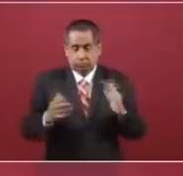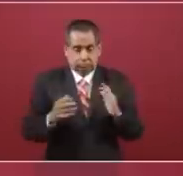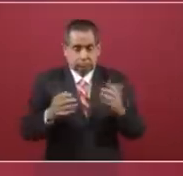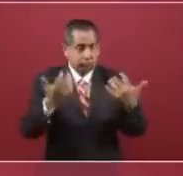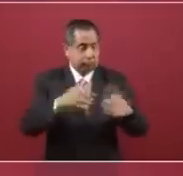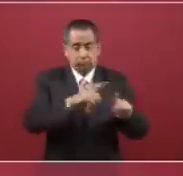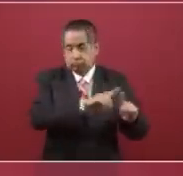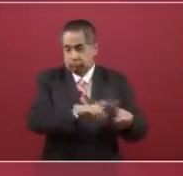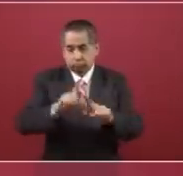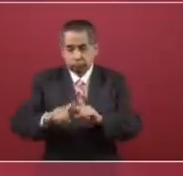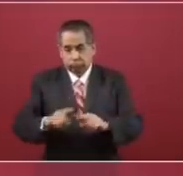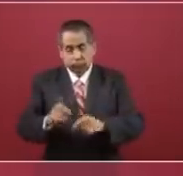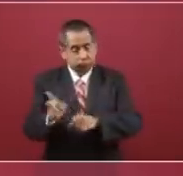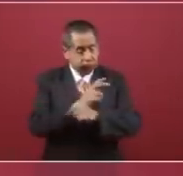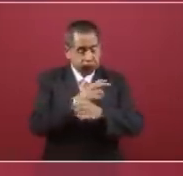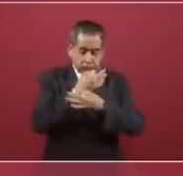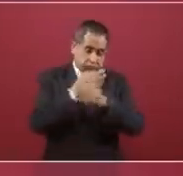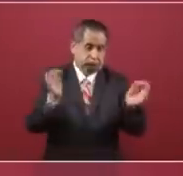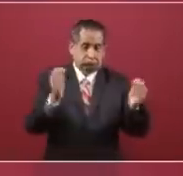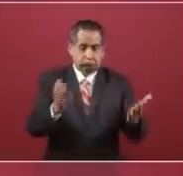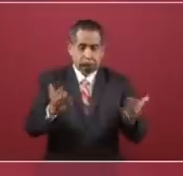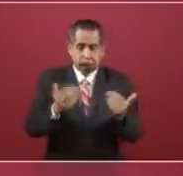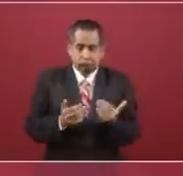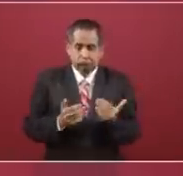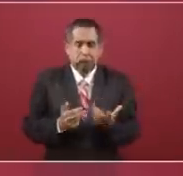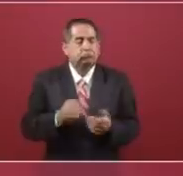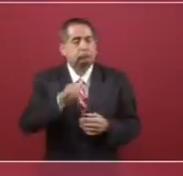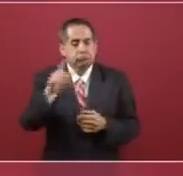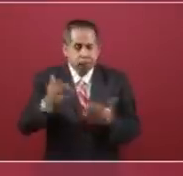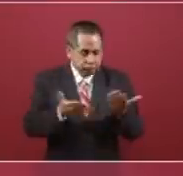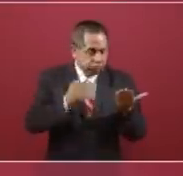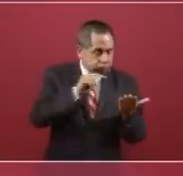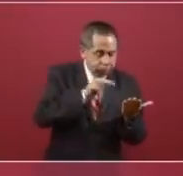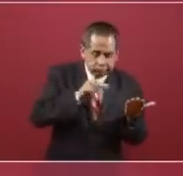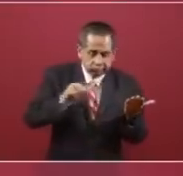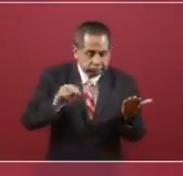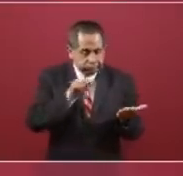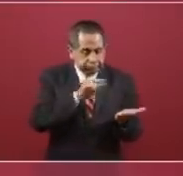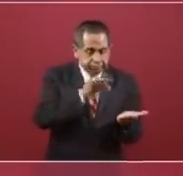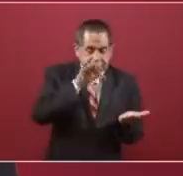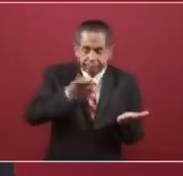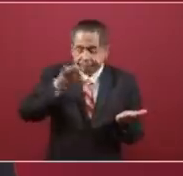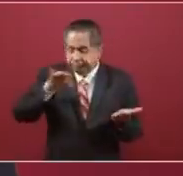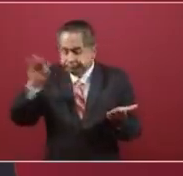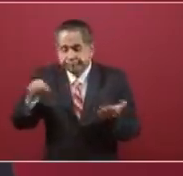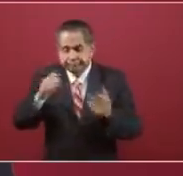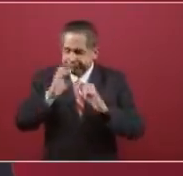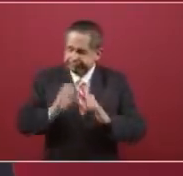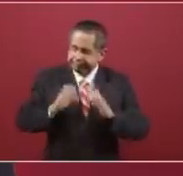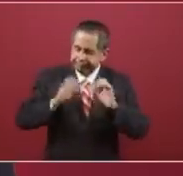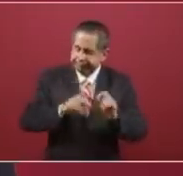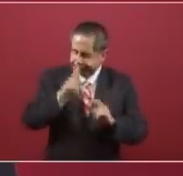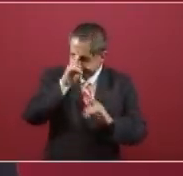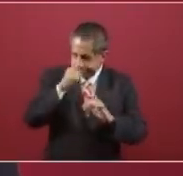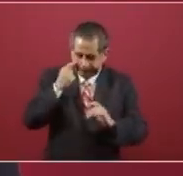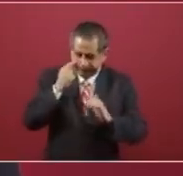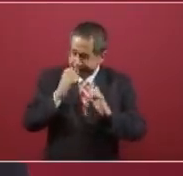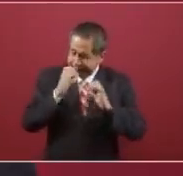empresas y se hizo una selección cuidadosa, rigurosa